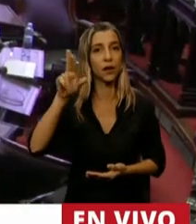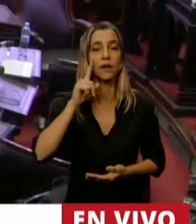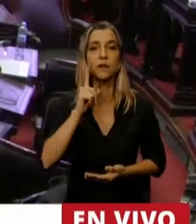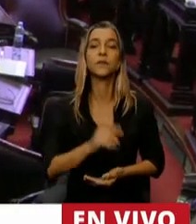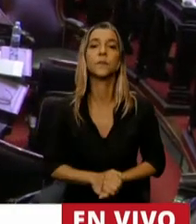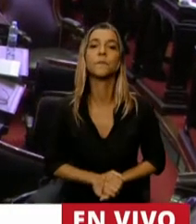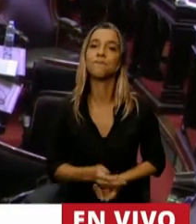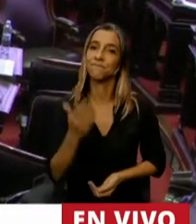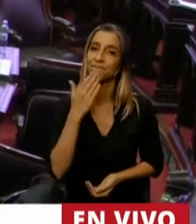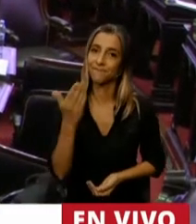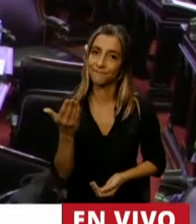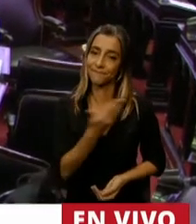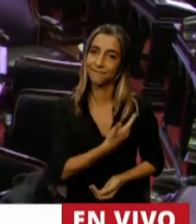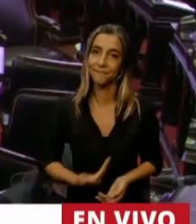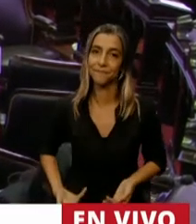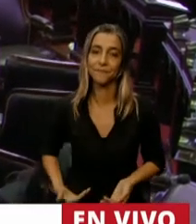Gracias, presidente.